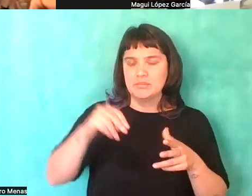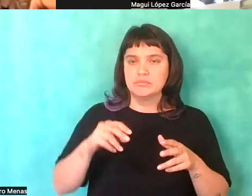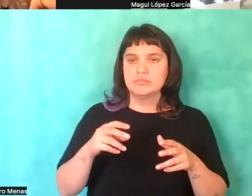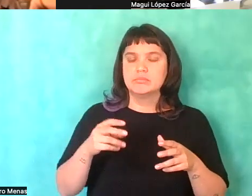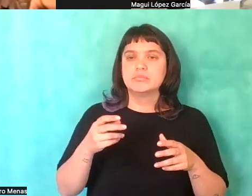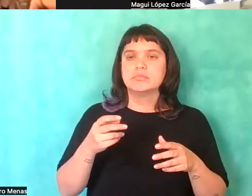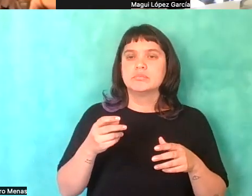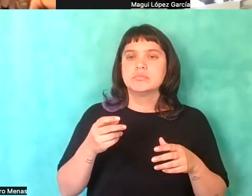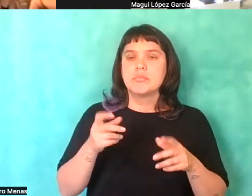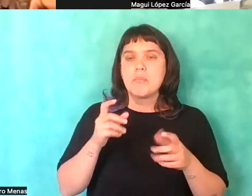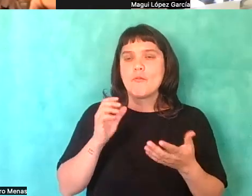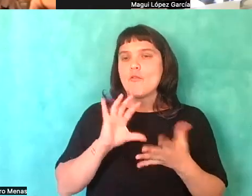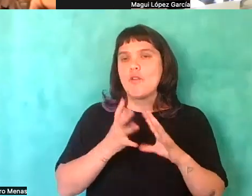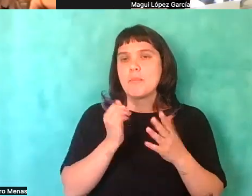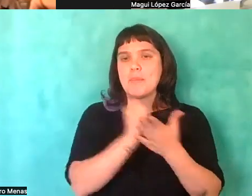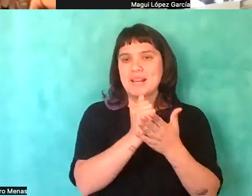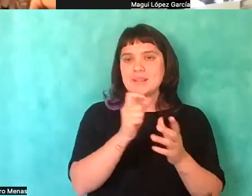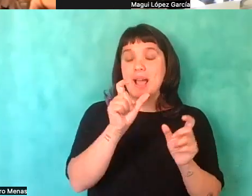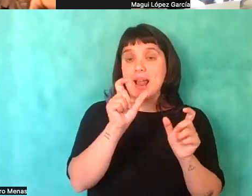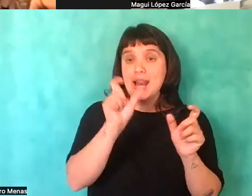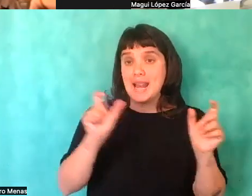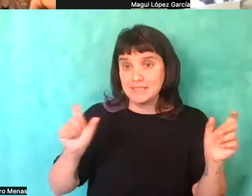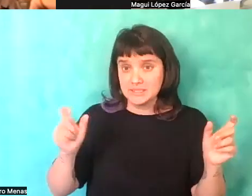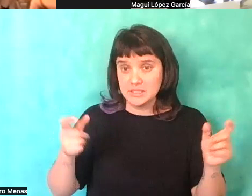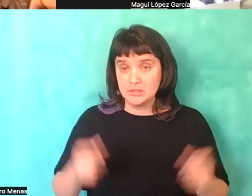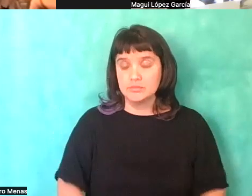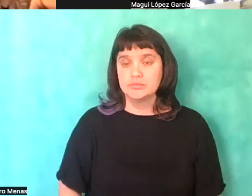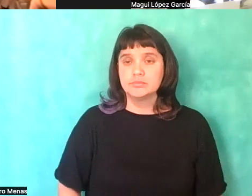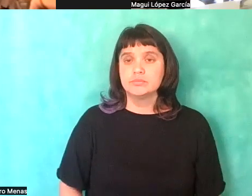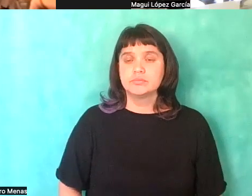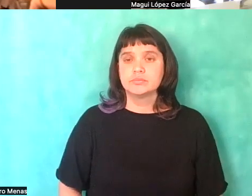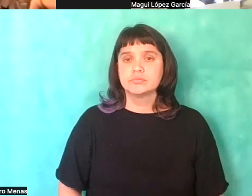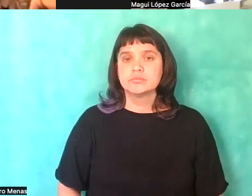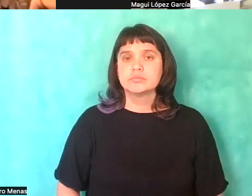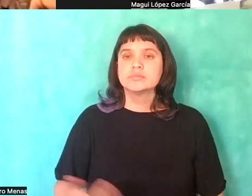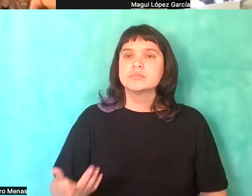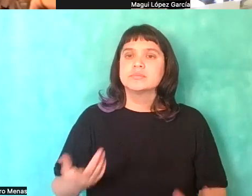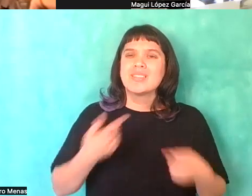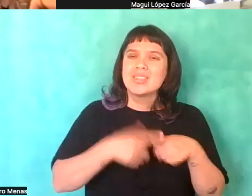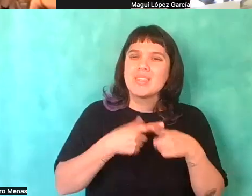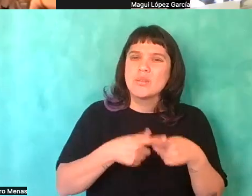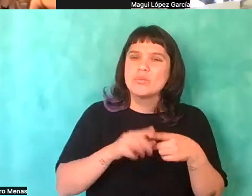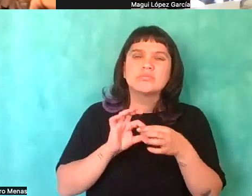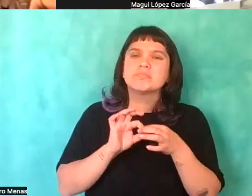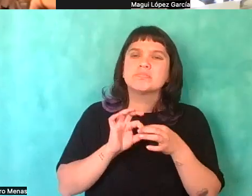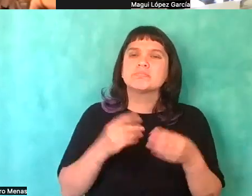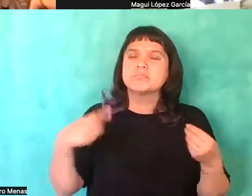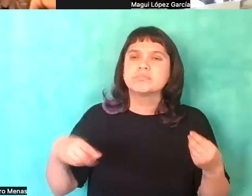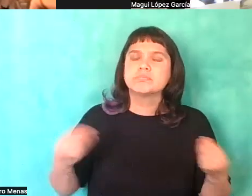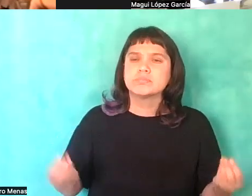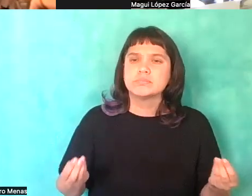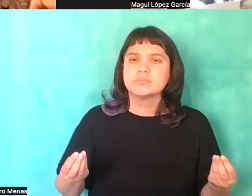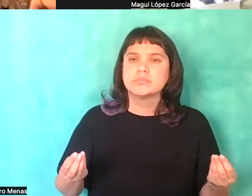sea, marcación léxica del género, tengo que hacer. Ahora bien, la discusión que se dio tuvo que ver con que